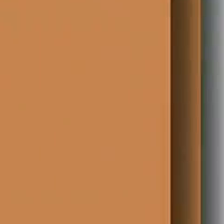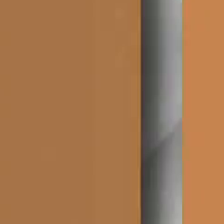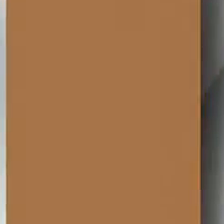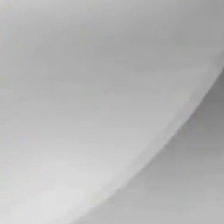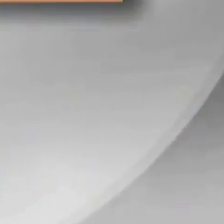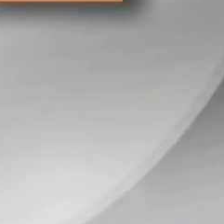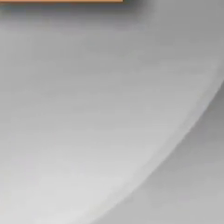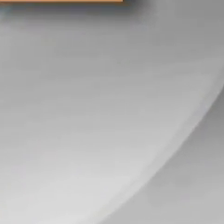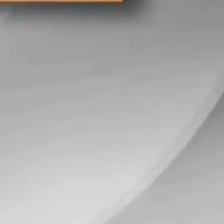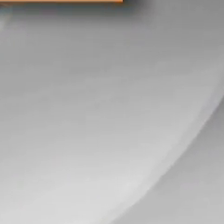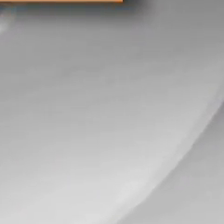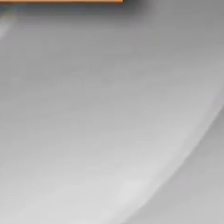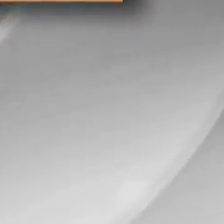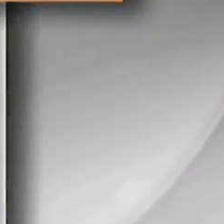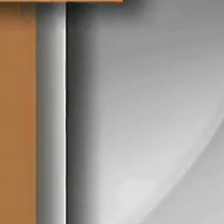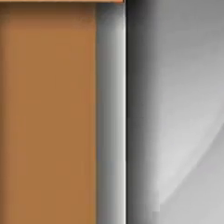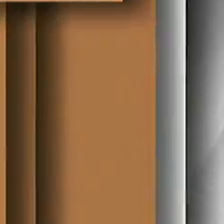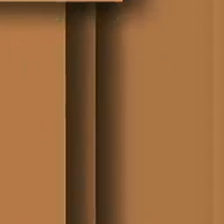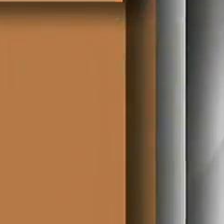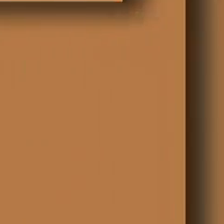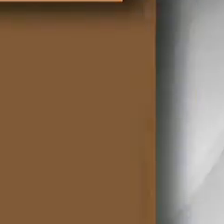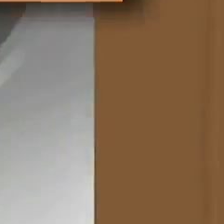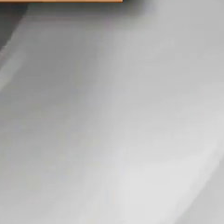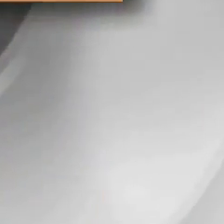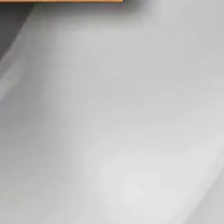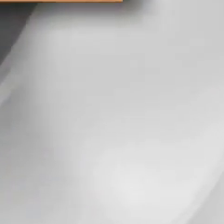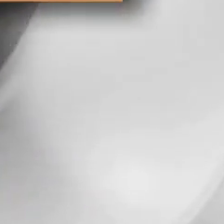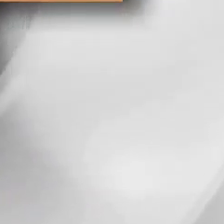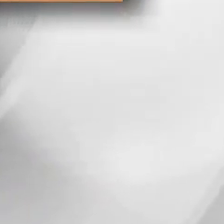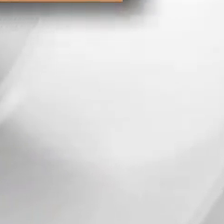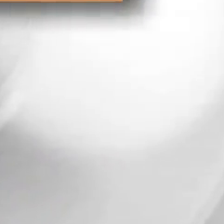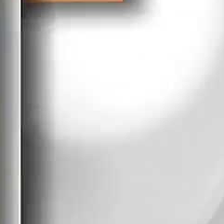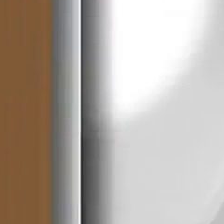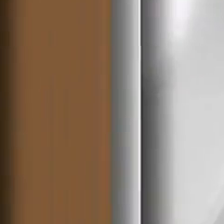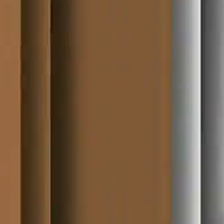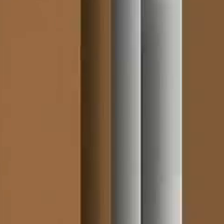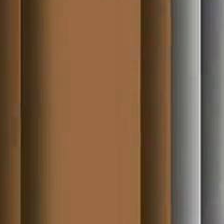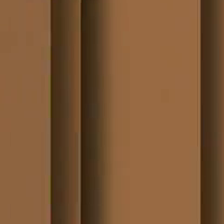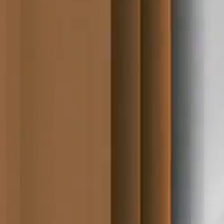seguimos con noticias globovisión salud